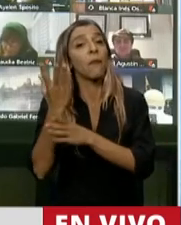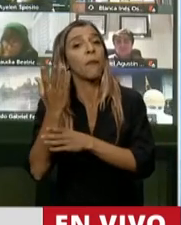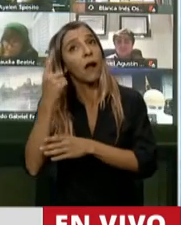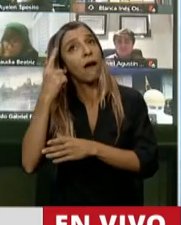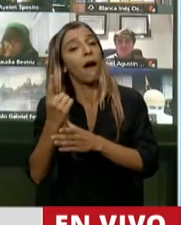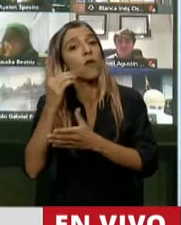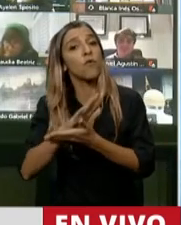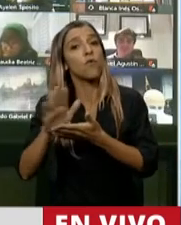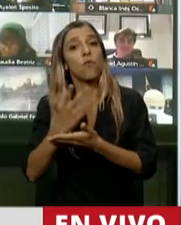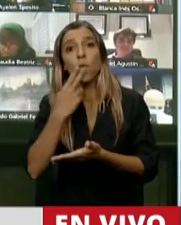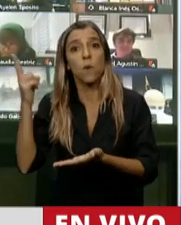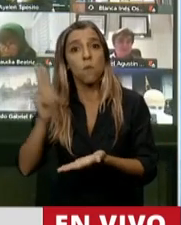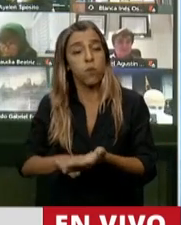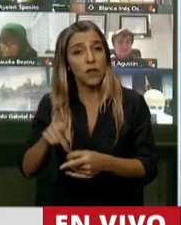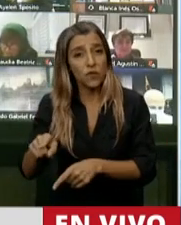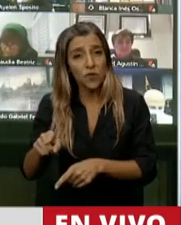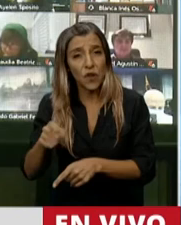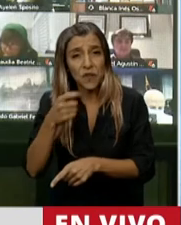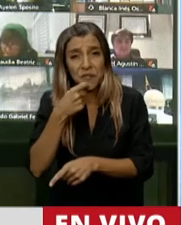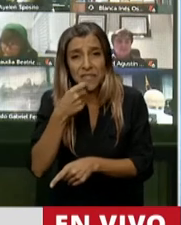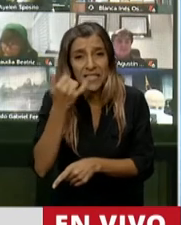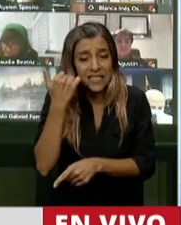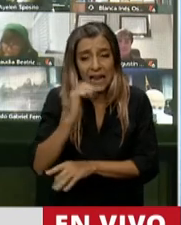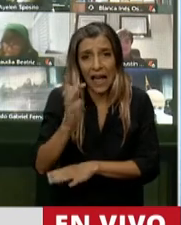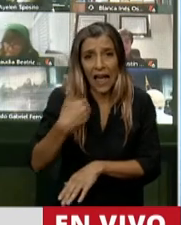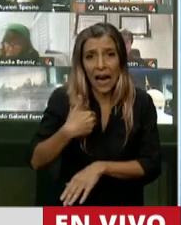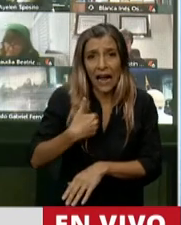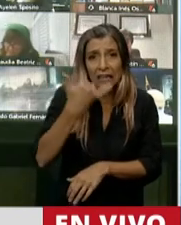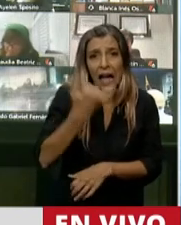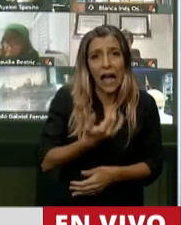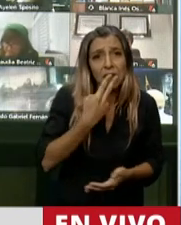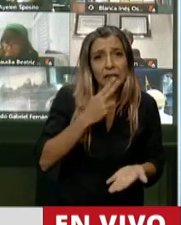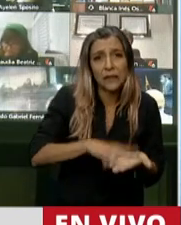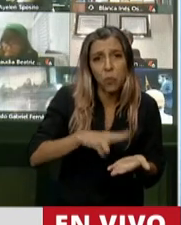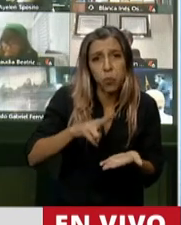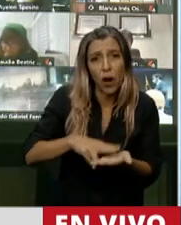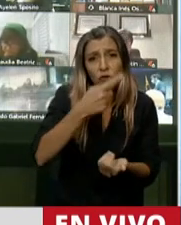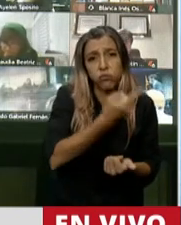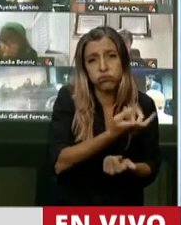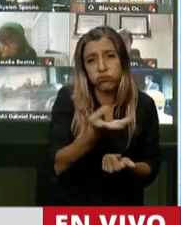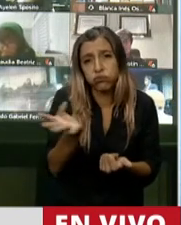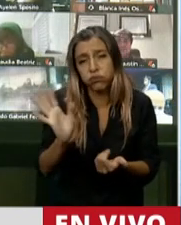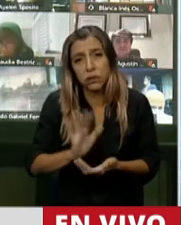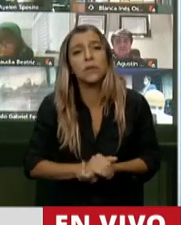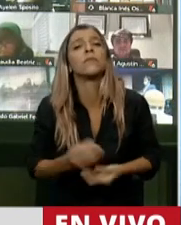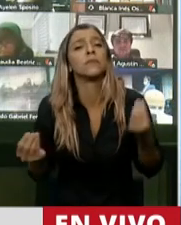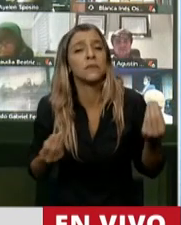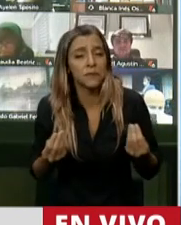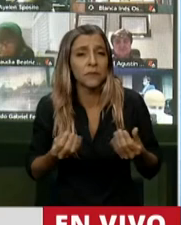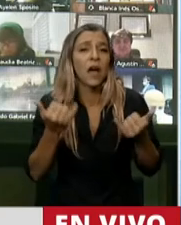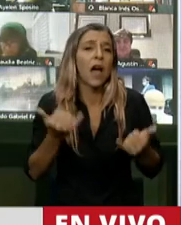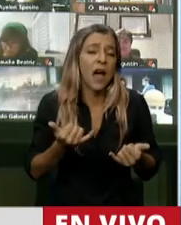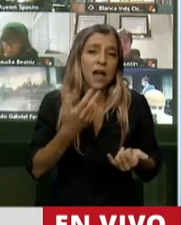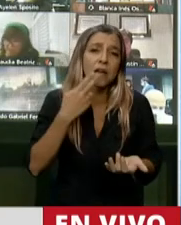un país que lo que le sobran son tributos. En algunos casos de justicia, en otros